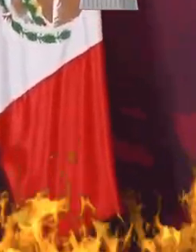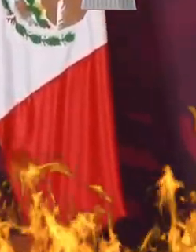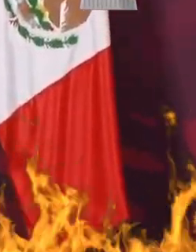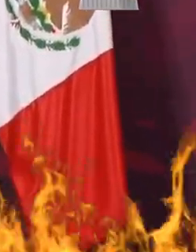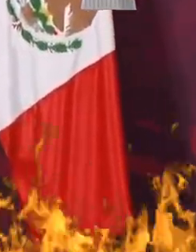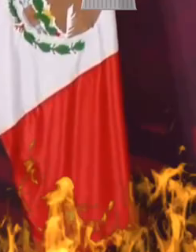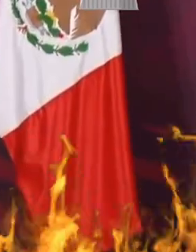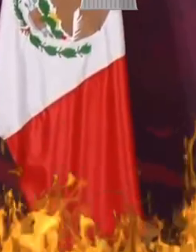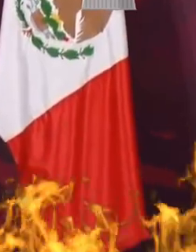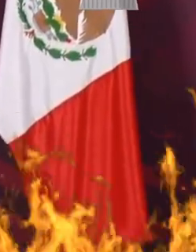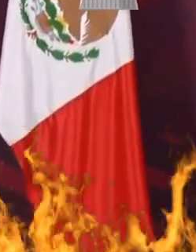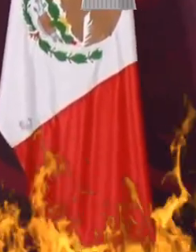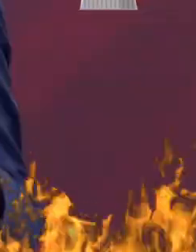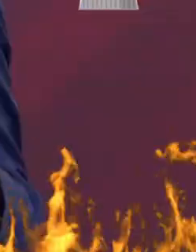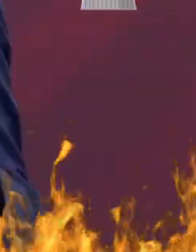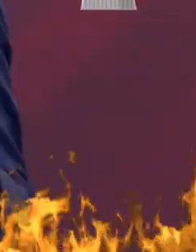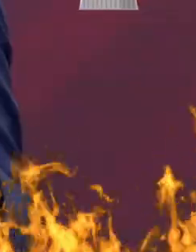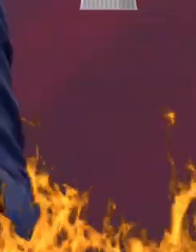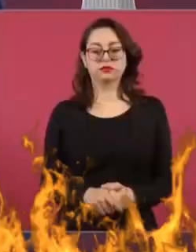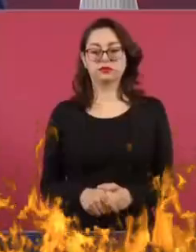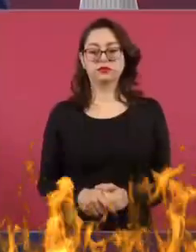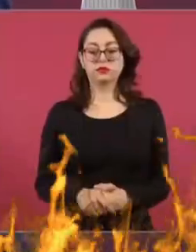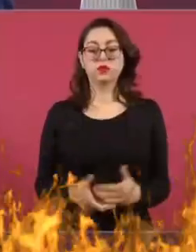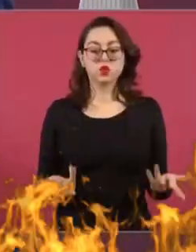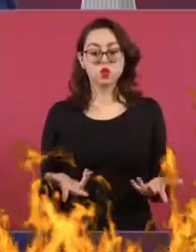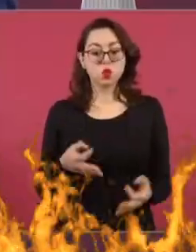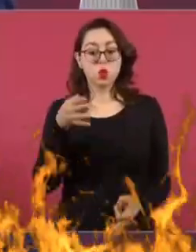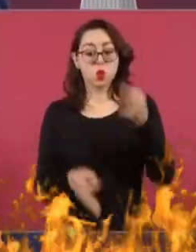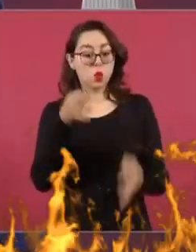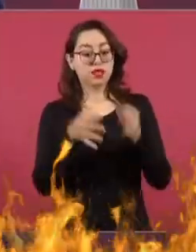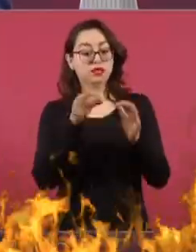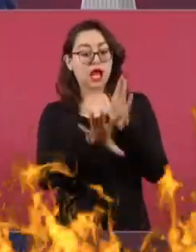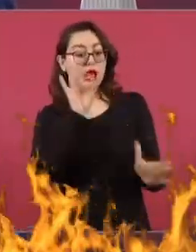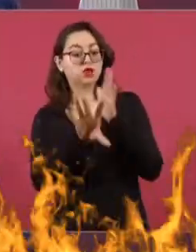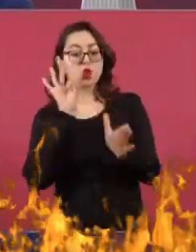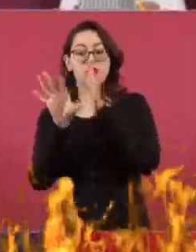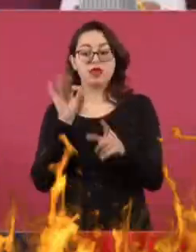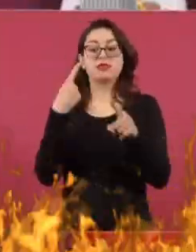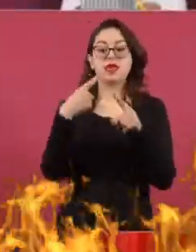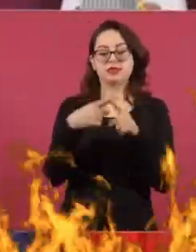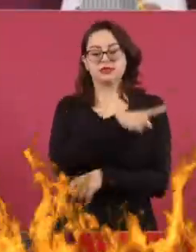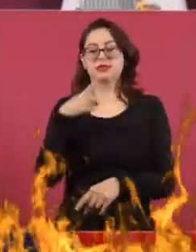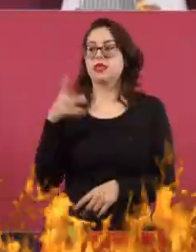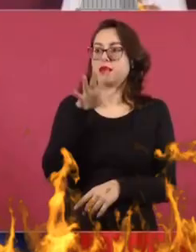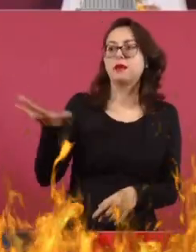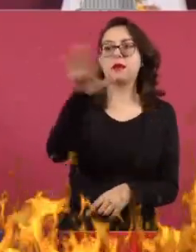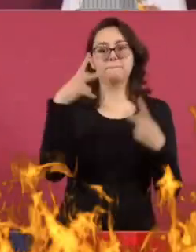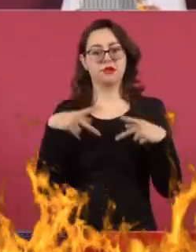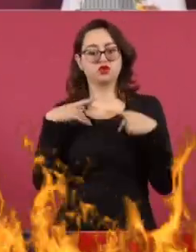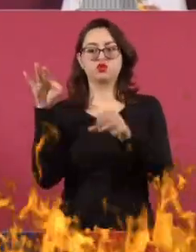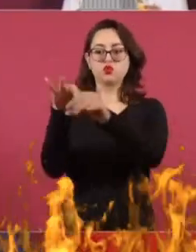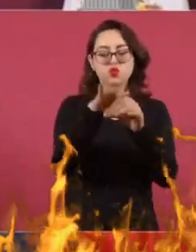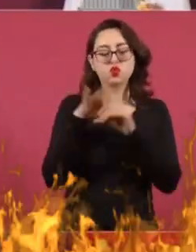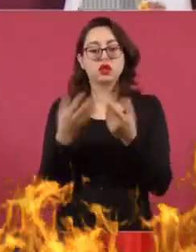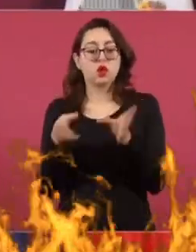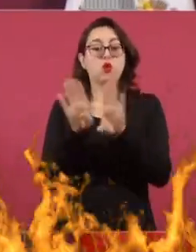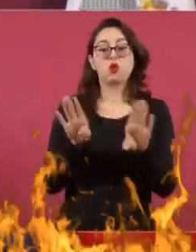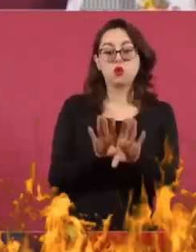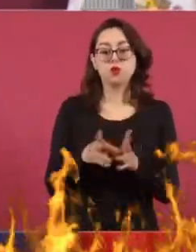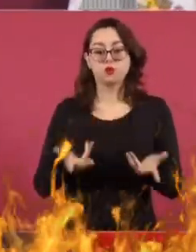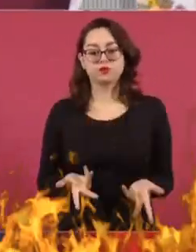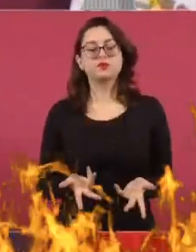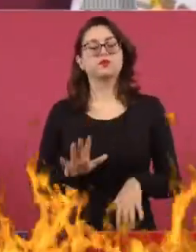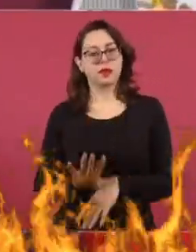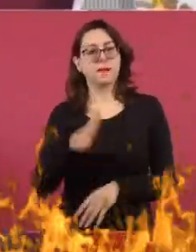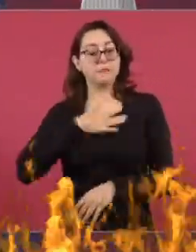los antecedentes de los jueces, qué han hecho. Y también se van a proponer, porque van a presentarse, desde luego, en la iniciativa